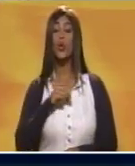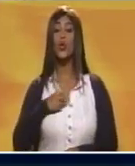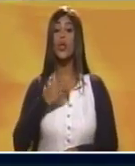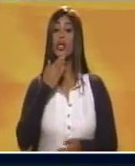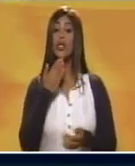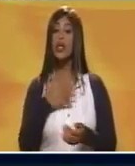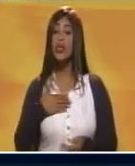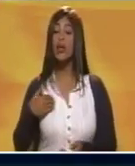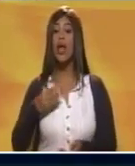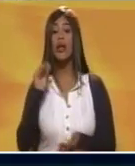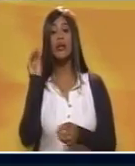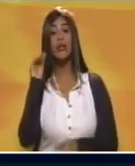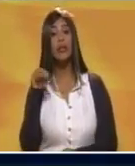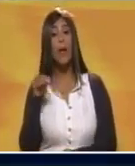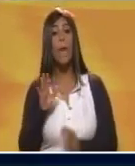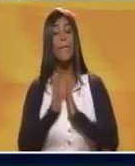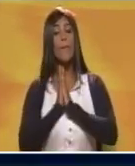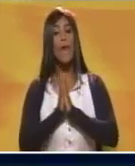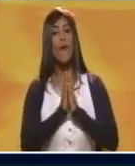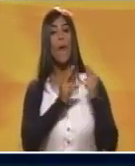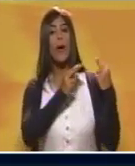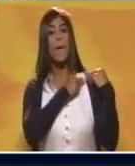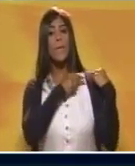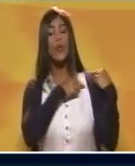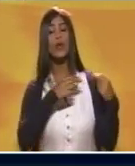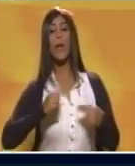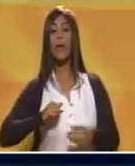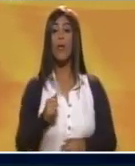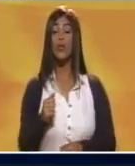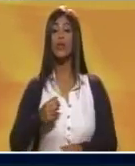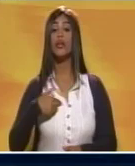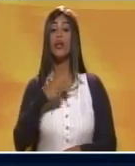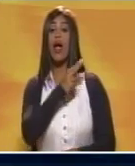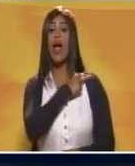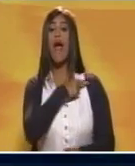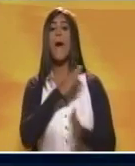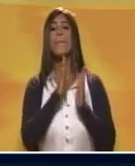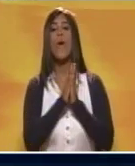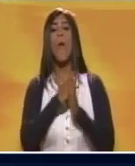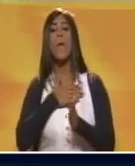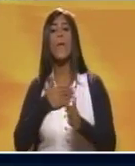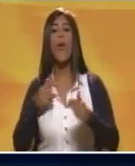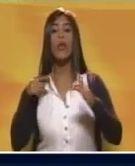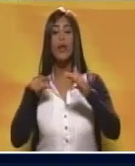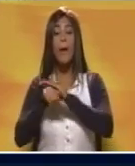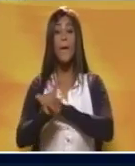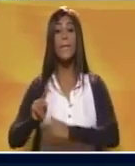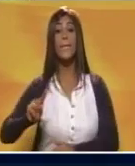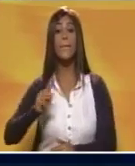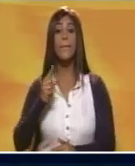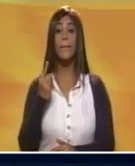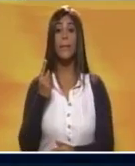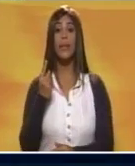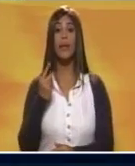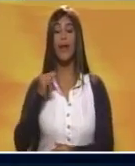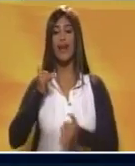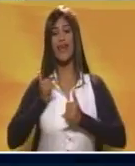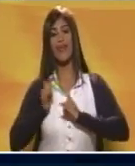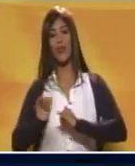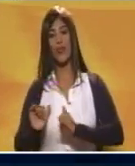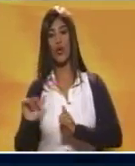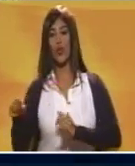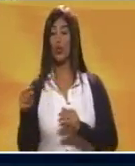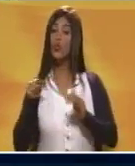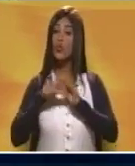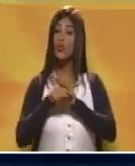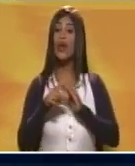hacer un llamado a las autoridades competentes para que por favor den acceso en primer lugar a Soleil, la hija del